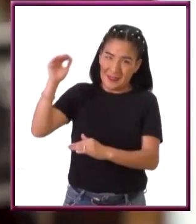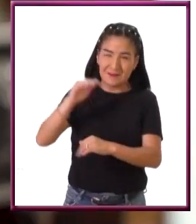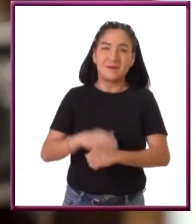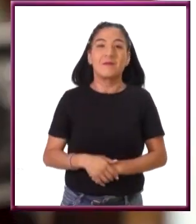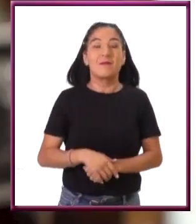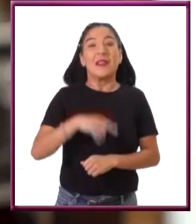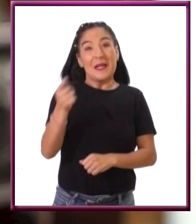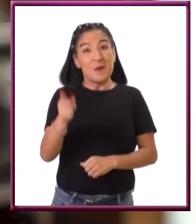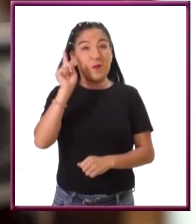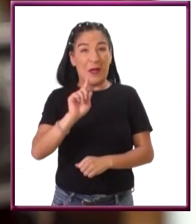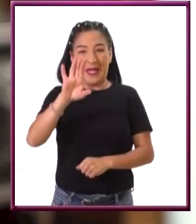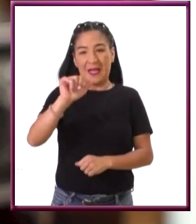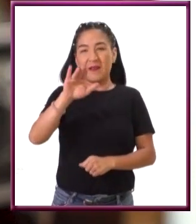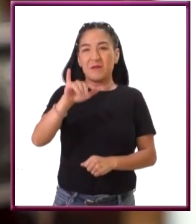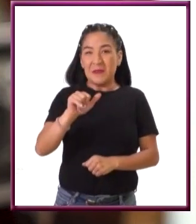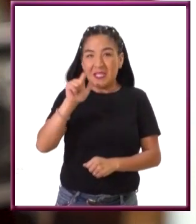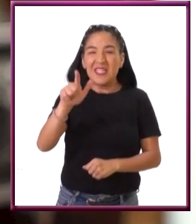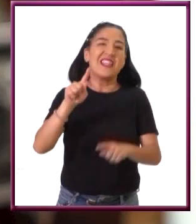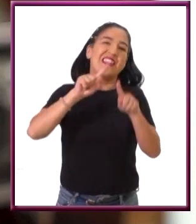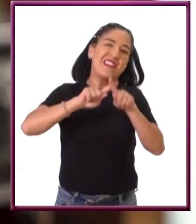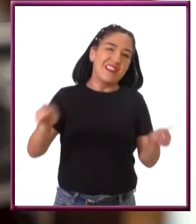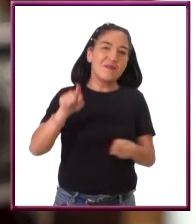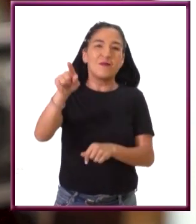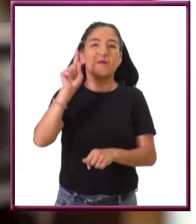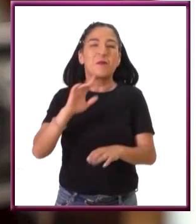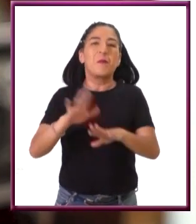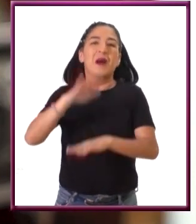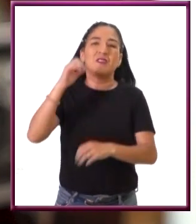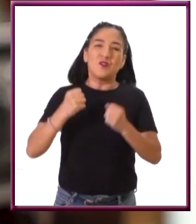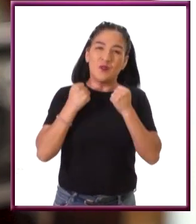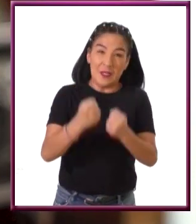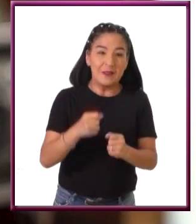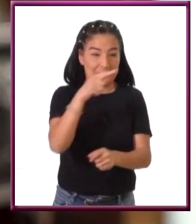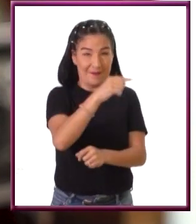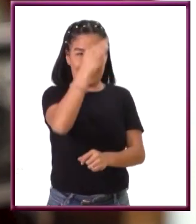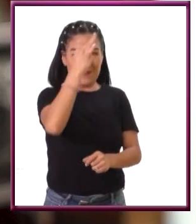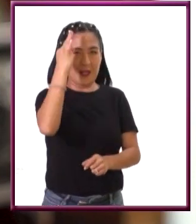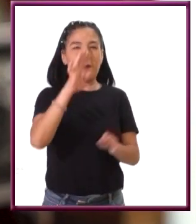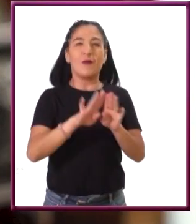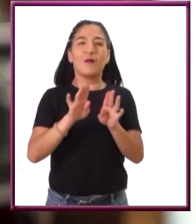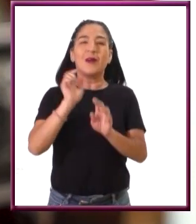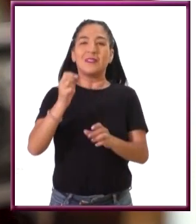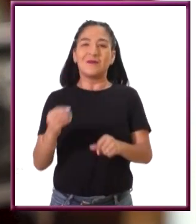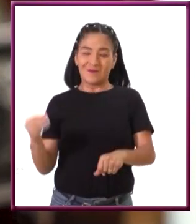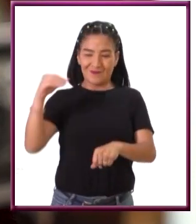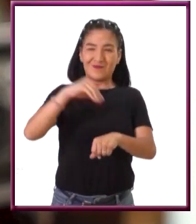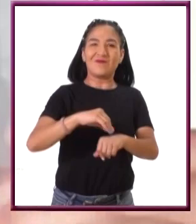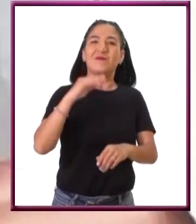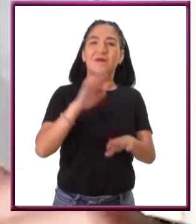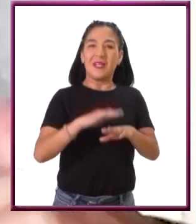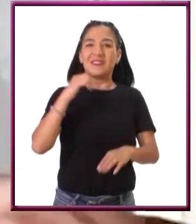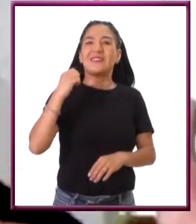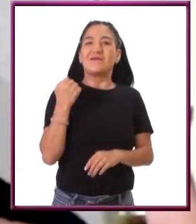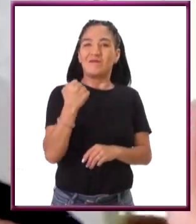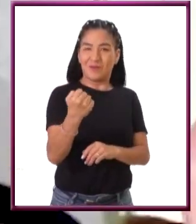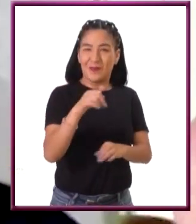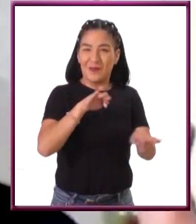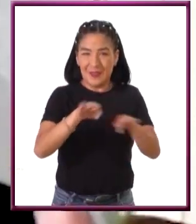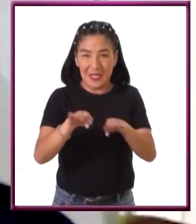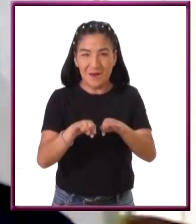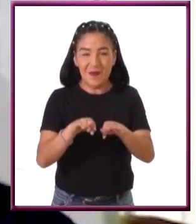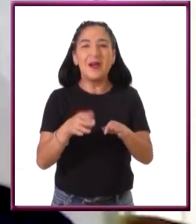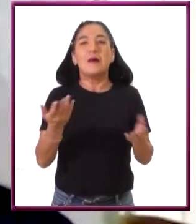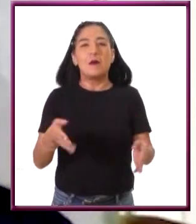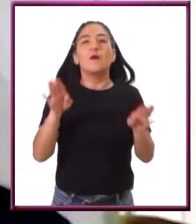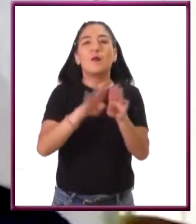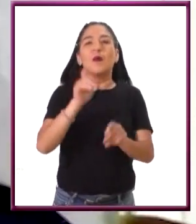no. Camille tuvo una vida muy dura, ¿no? Y mientras vemos a una Frida que logra como posicionarse, y que claro, ella lo hace siempre